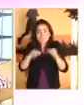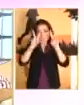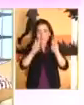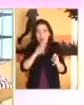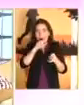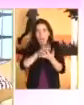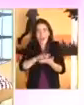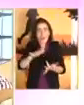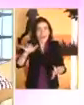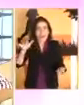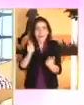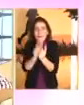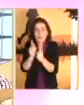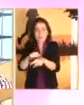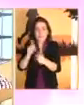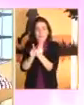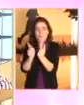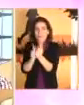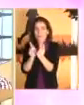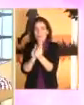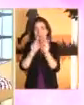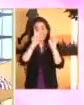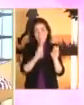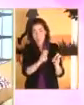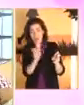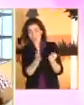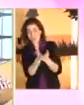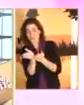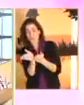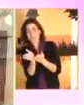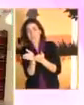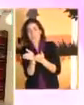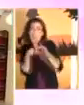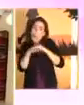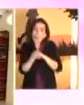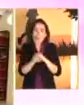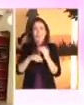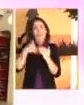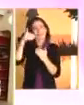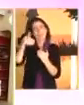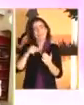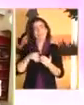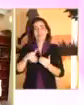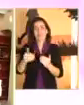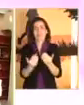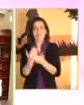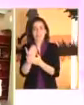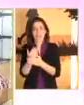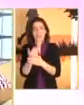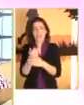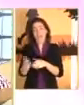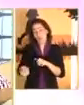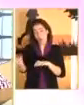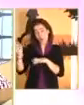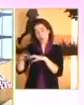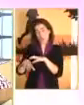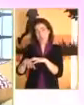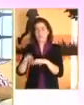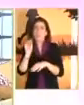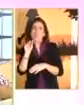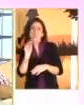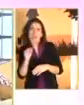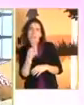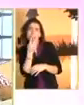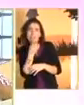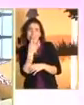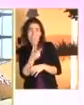porque sabemos muchísimo. Teníamos otro tema previsto. Sí, teníamos otro tema. Lo guardamos para otro día. Lo guardamos en el cajón y ¿os gustan las plantas? Os encantan.